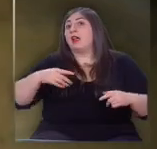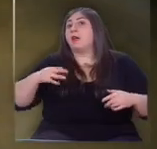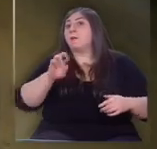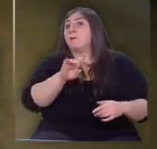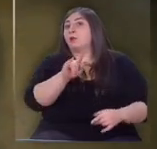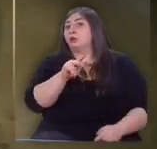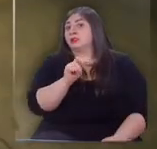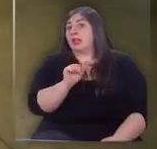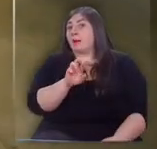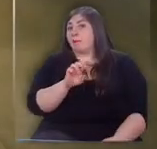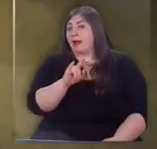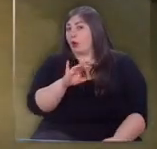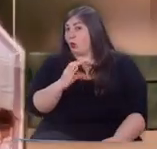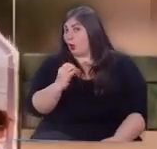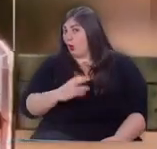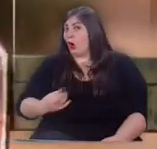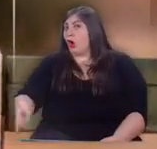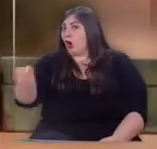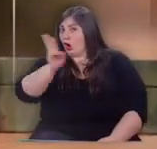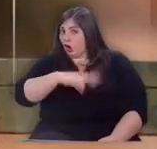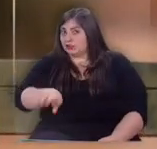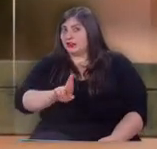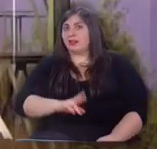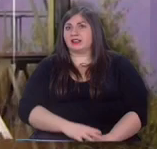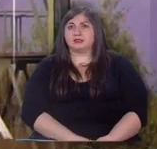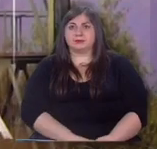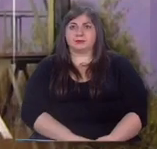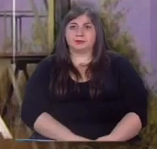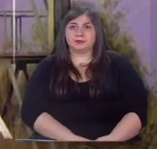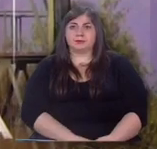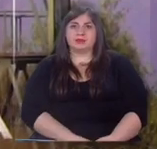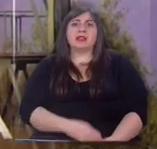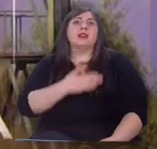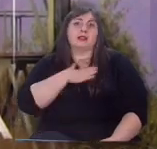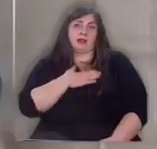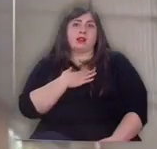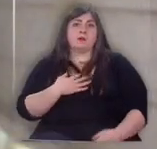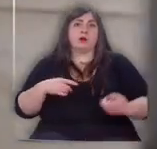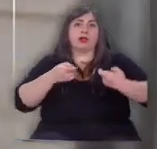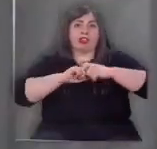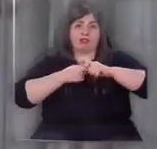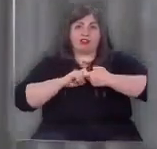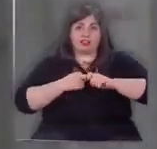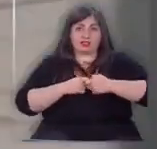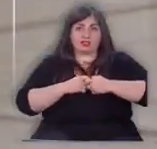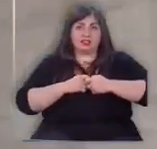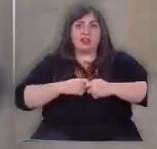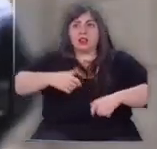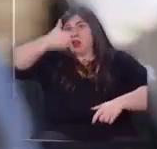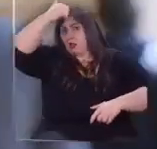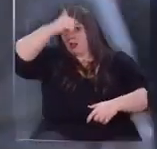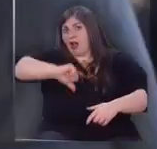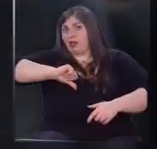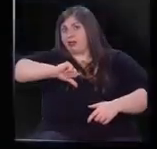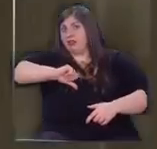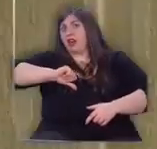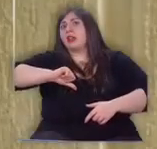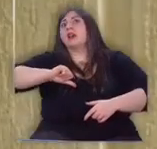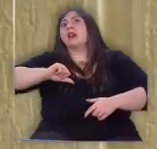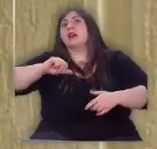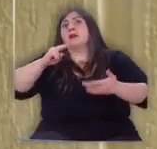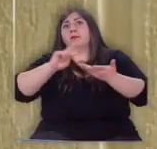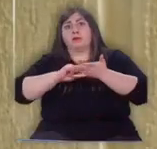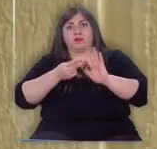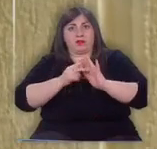Punta Peuco apareció nuevamente en escena. Si queremos debatir la situación de los condenados por crímenes de lesa